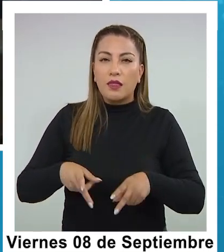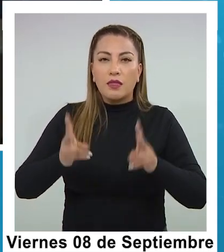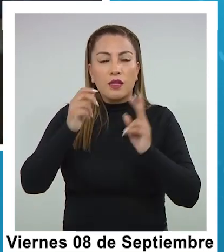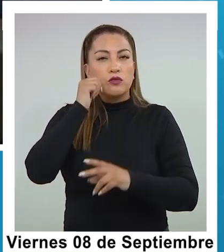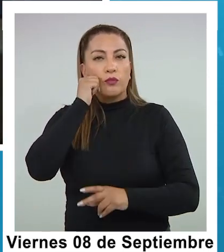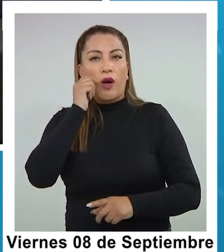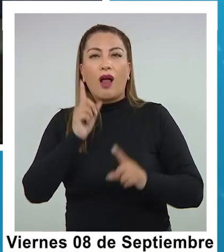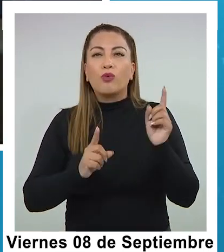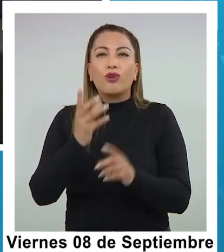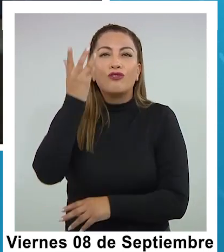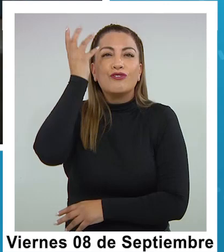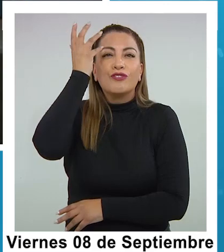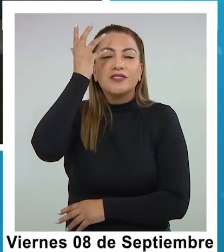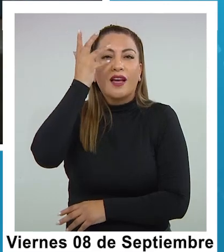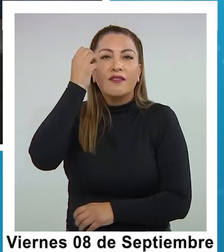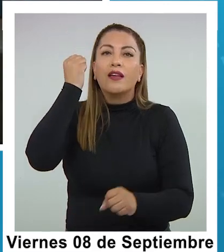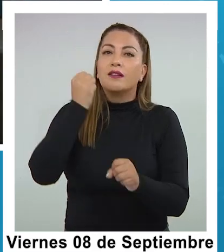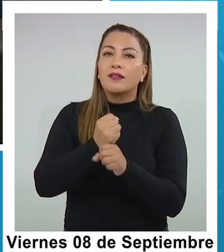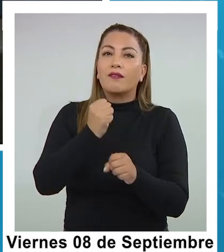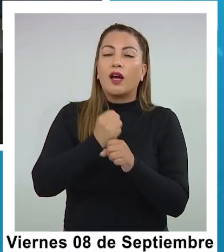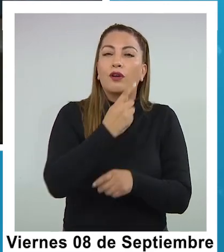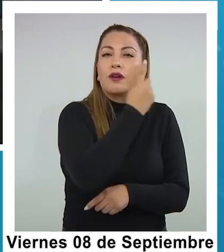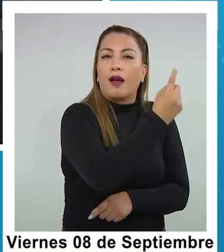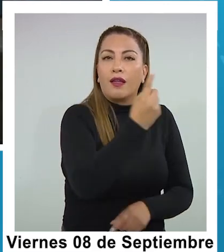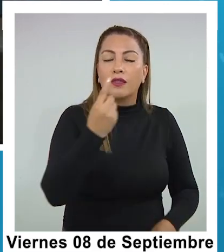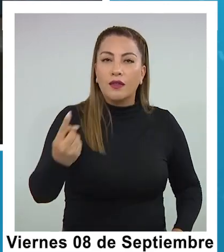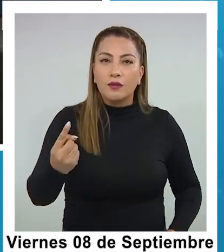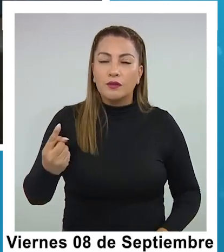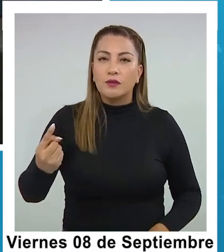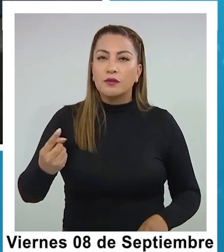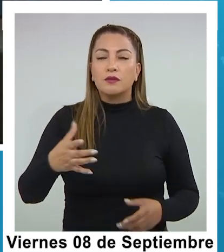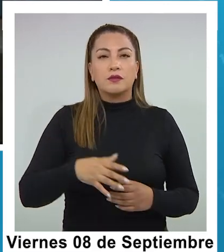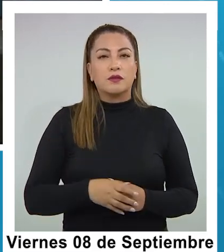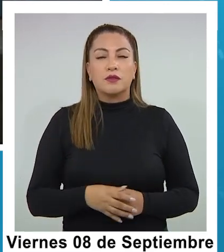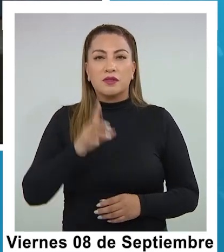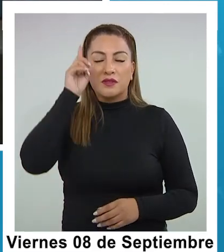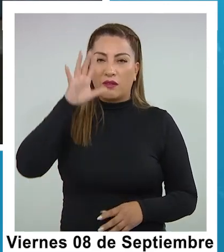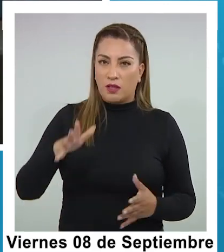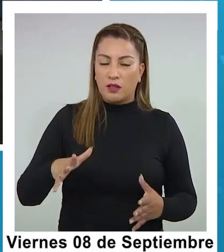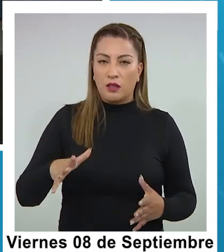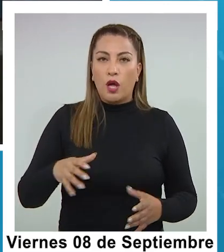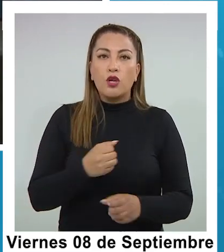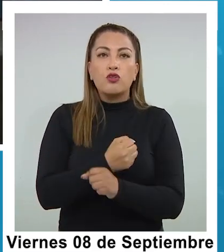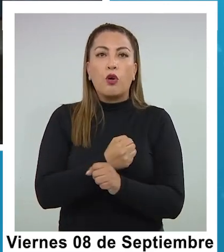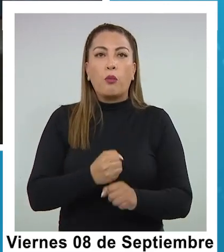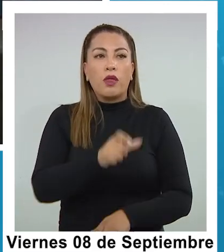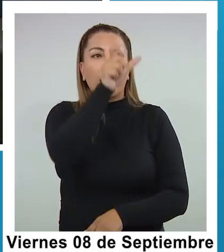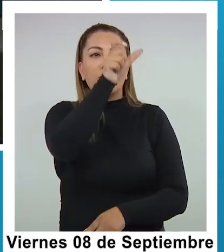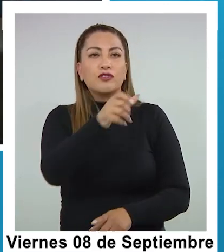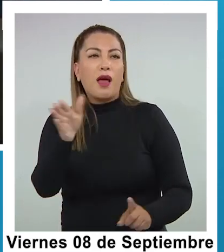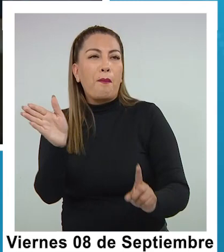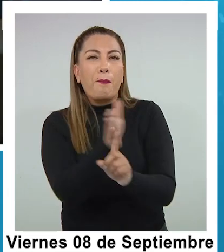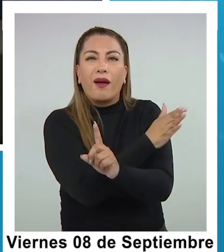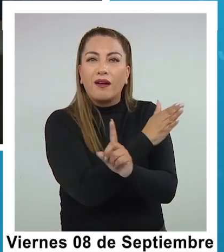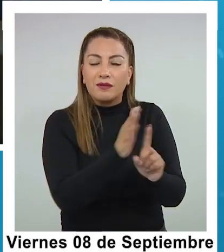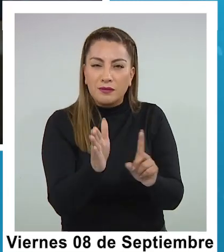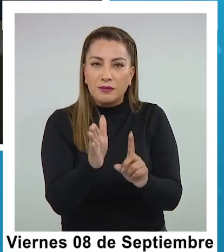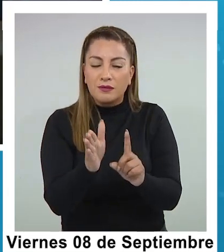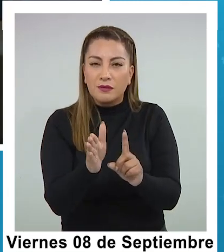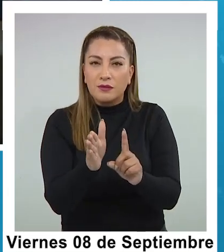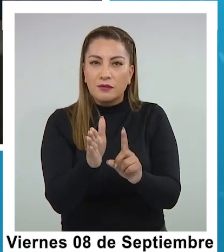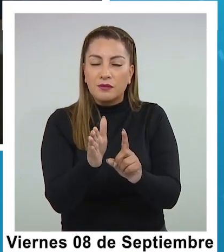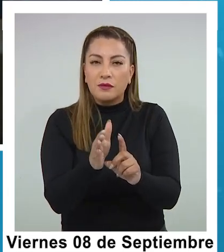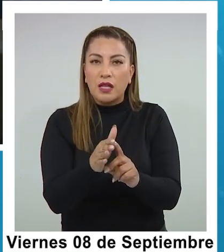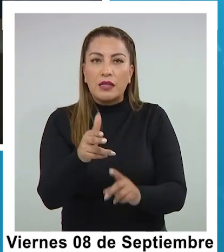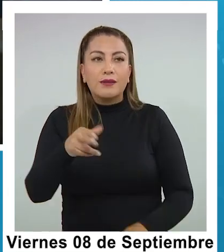no entiendan cuál es su función primordial, en la medida que entiendan que no pueden agredir a su propio pueblo, ¿ya? Y